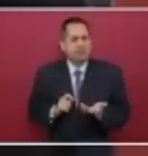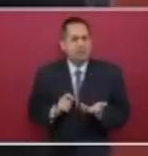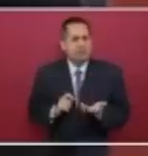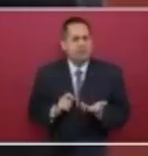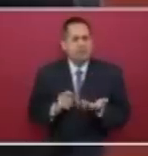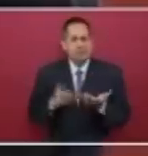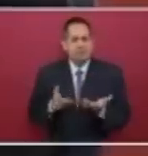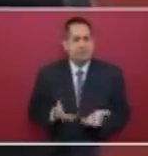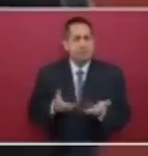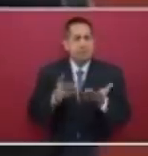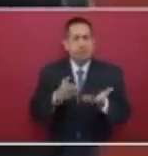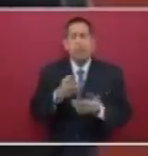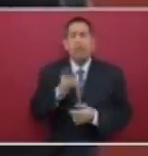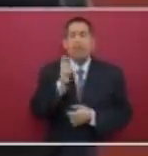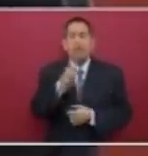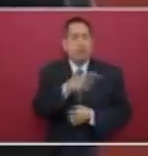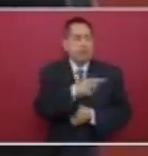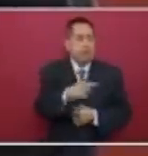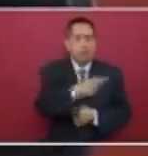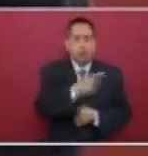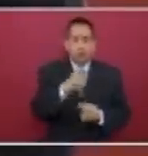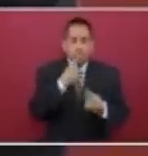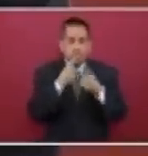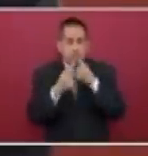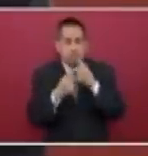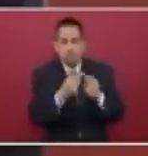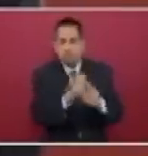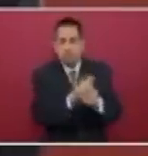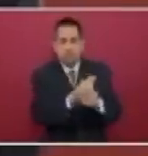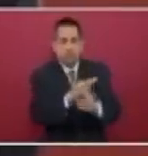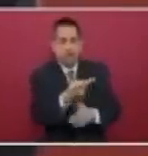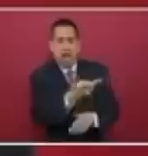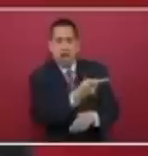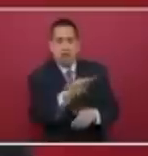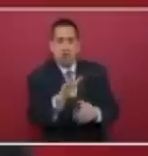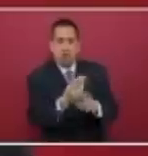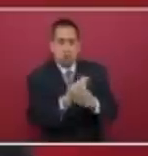lleve a cabo un diálogo entre las partes